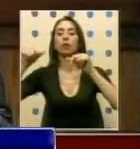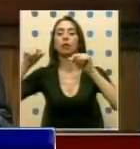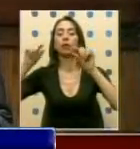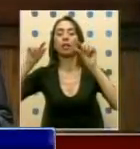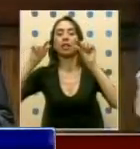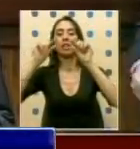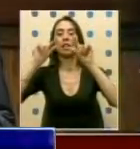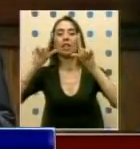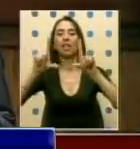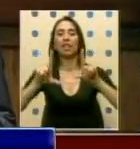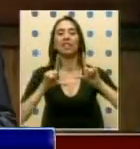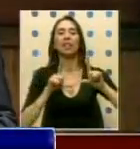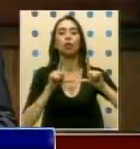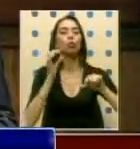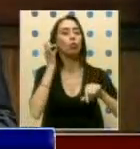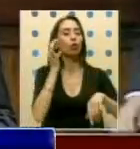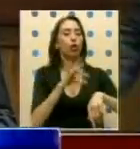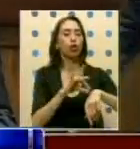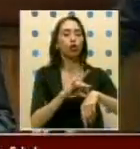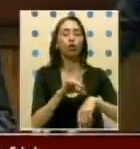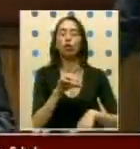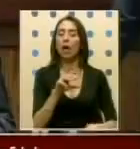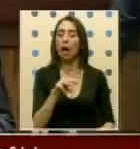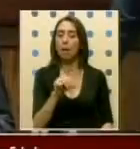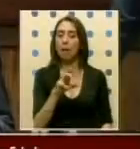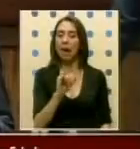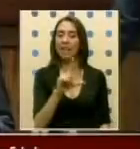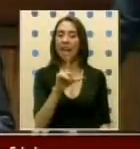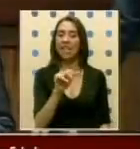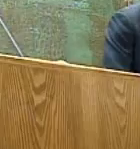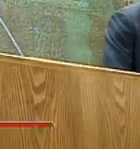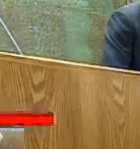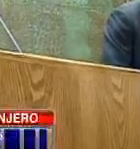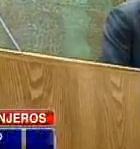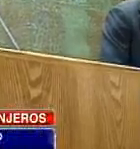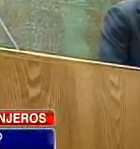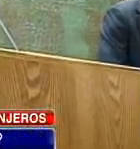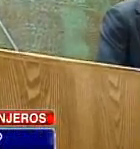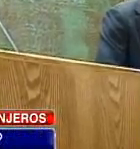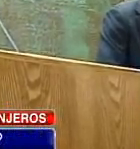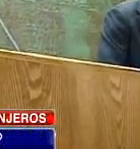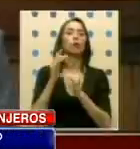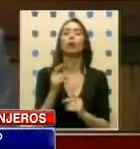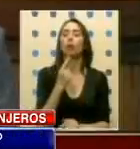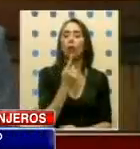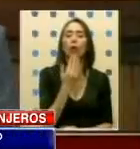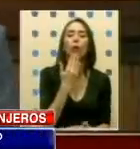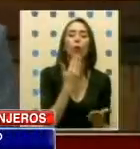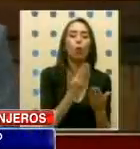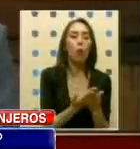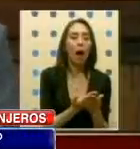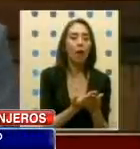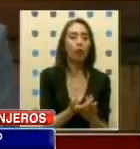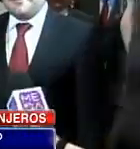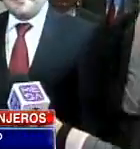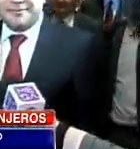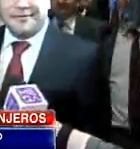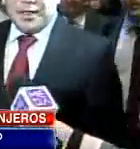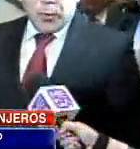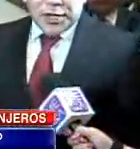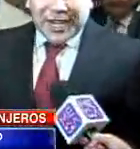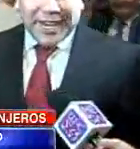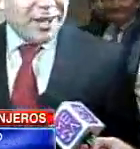doctora Lisette María Pérez García, debidamente validado por Contraloría. Esta confrontación de datos da cuenta de un debate sobre